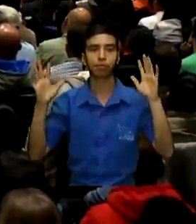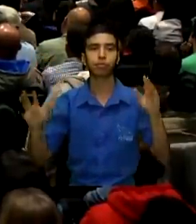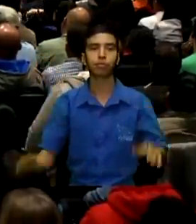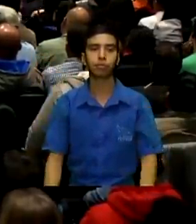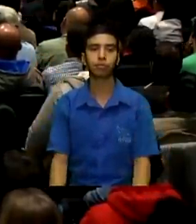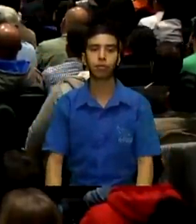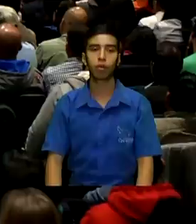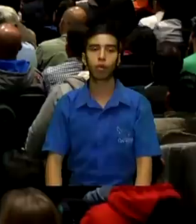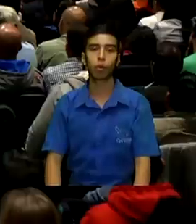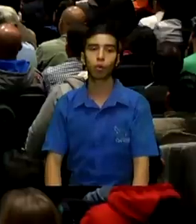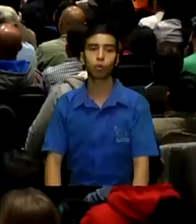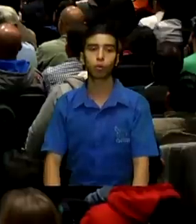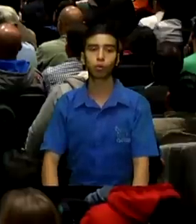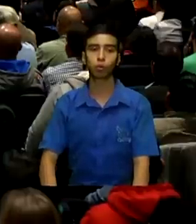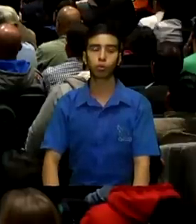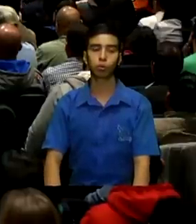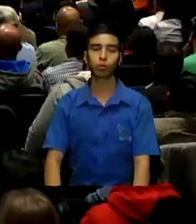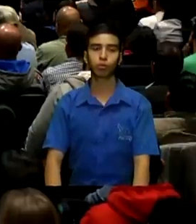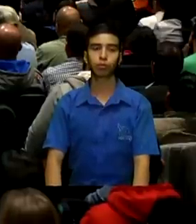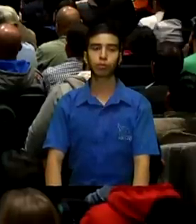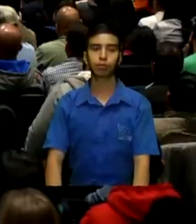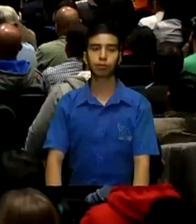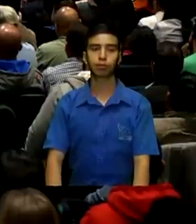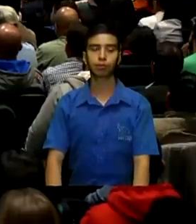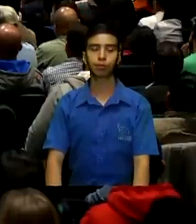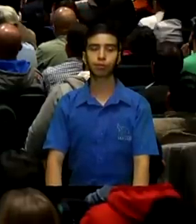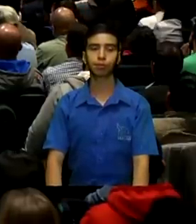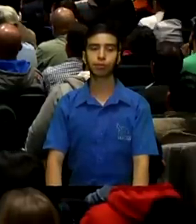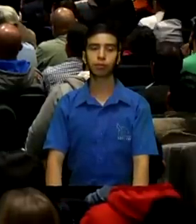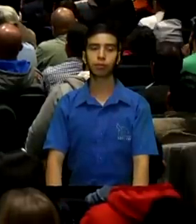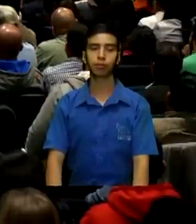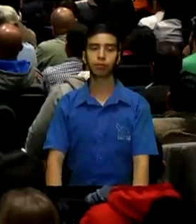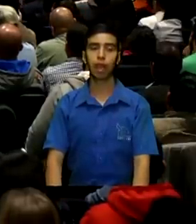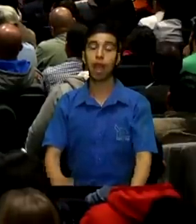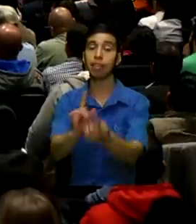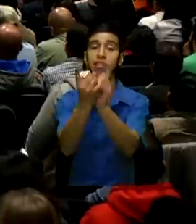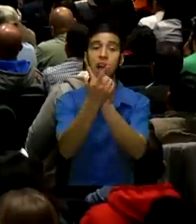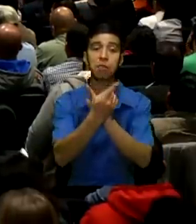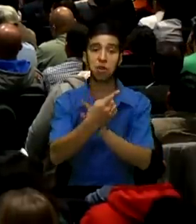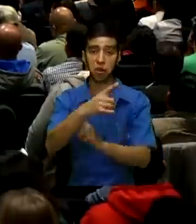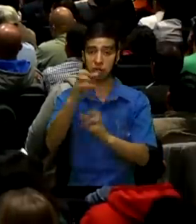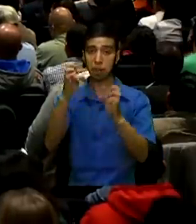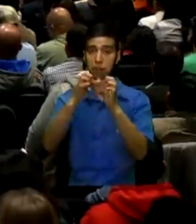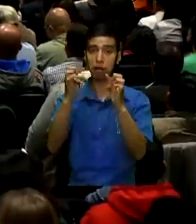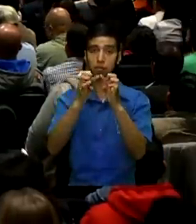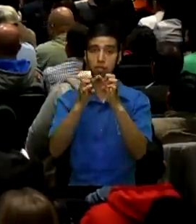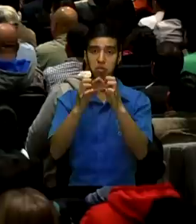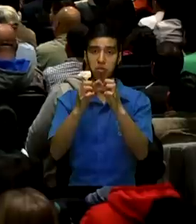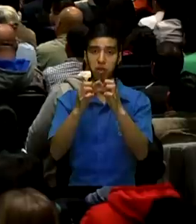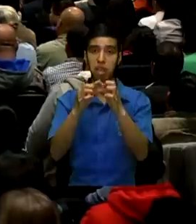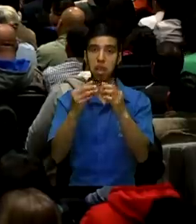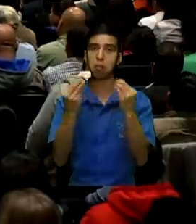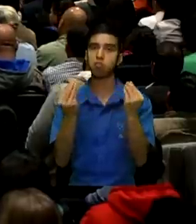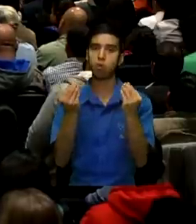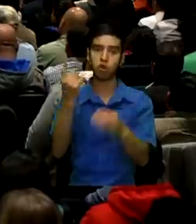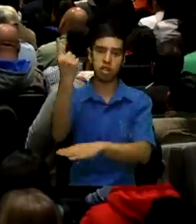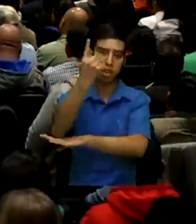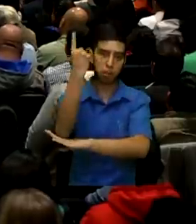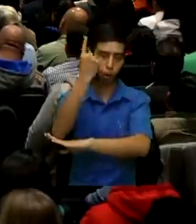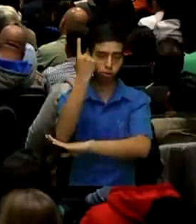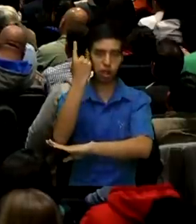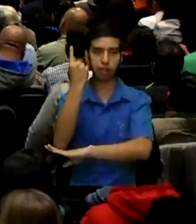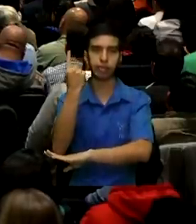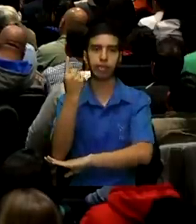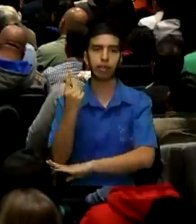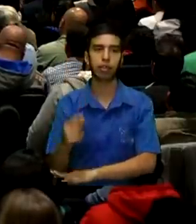Todo fue que llegara el año 300 y Constantino se convirtiera. Y la mamá de Constantino, que era la emperatriz Helena, fuera